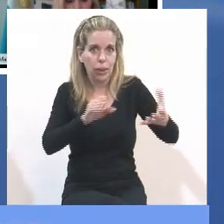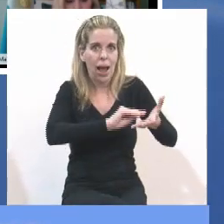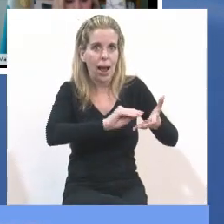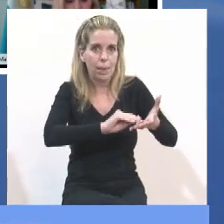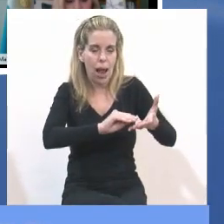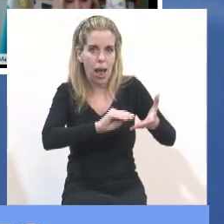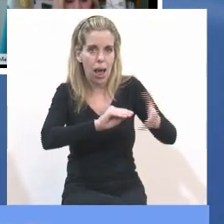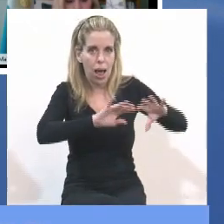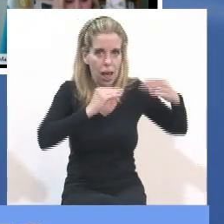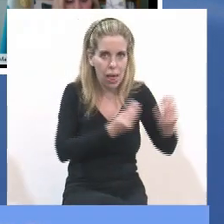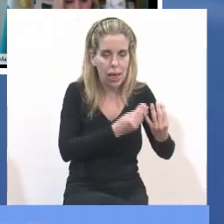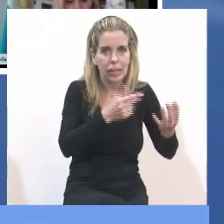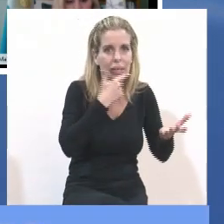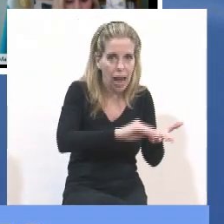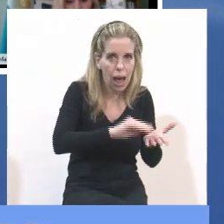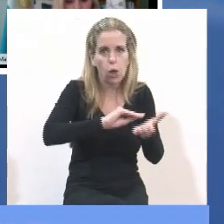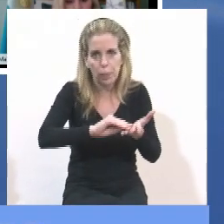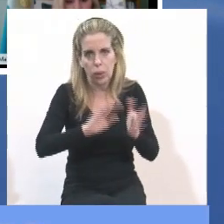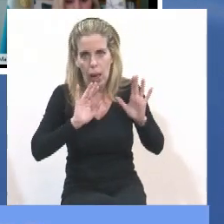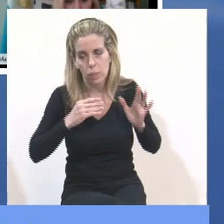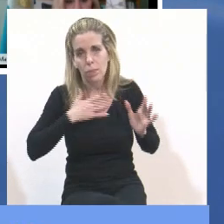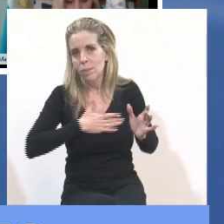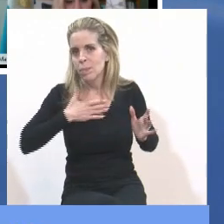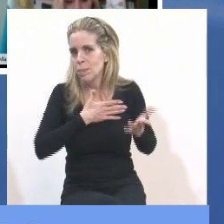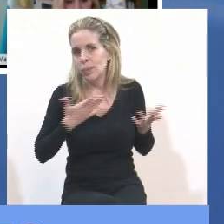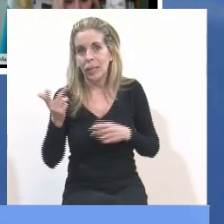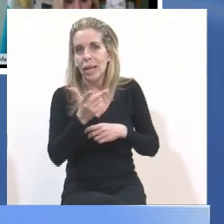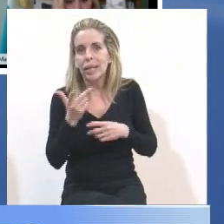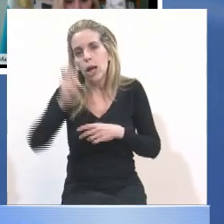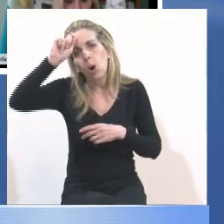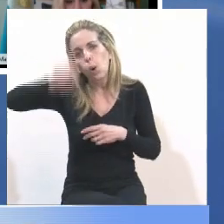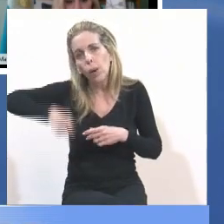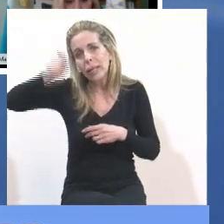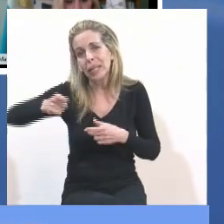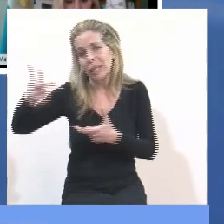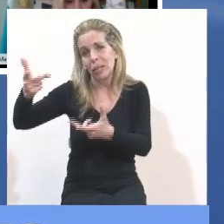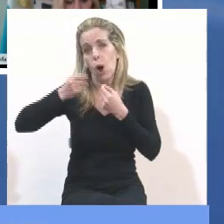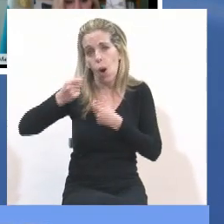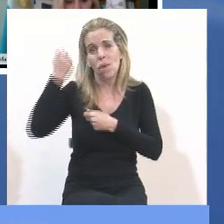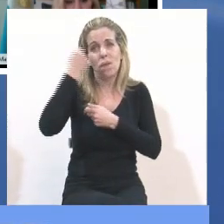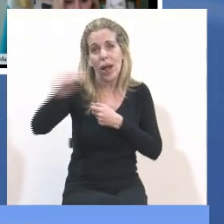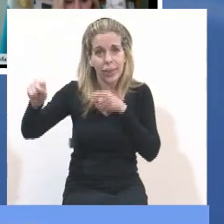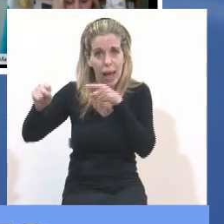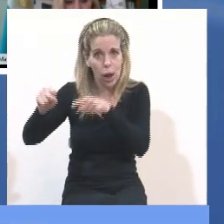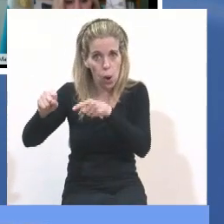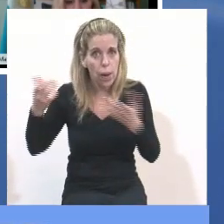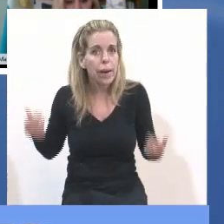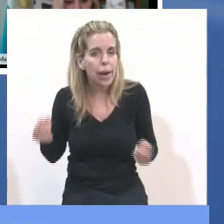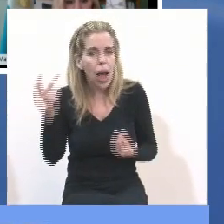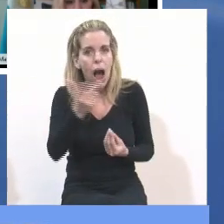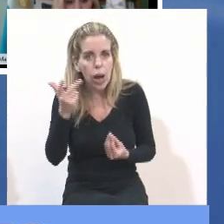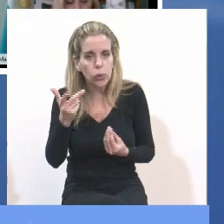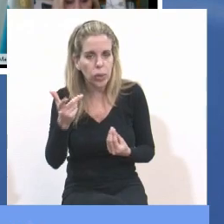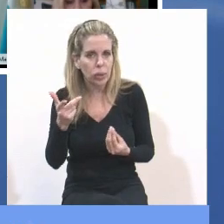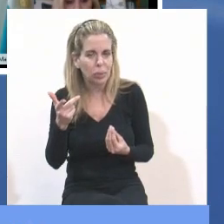es federal. Y que lamentablemente, por las actuaciones de estos tres jueces, creo que lo que más le molesta es